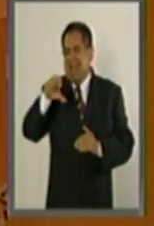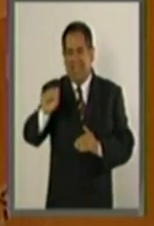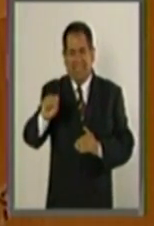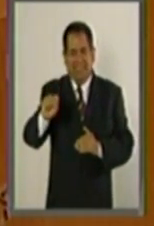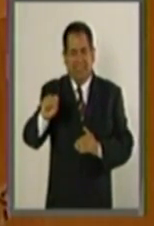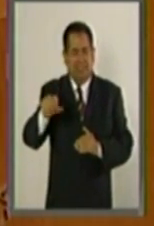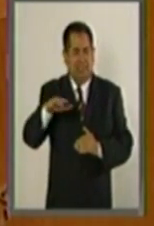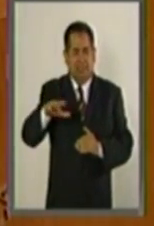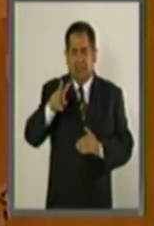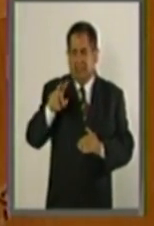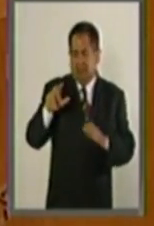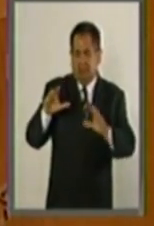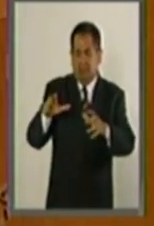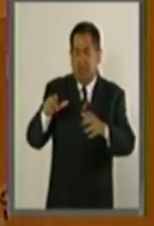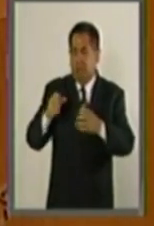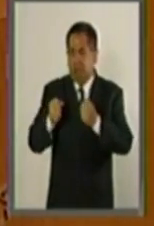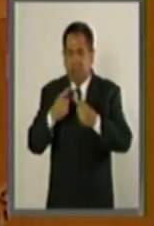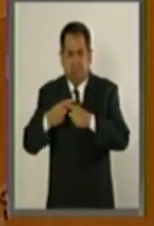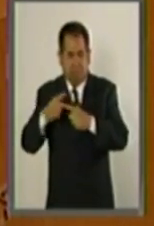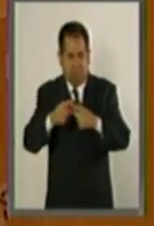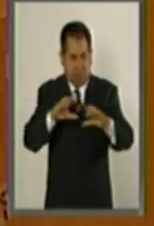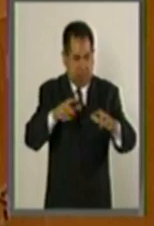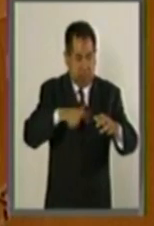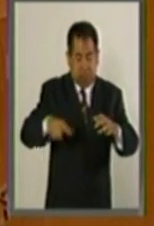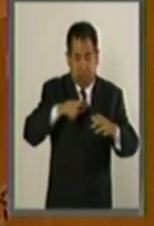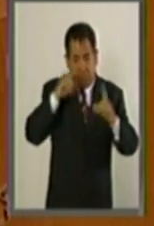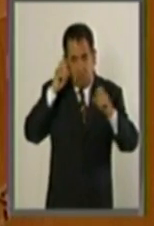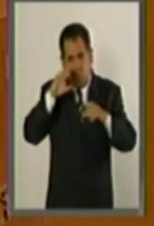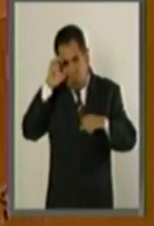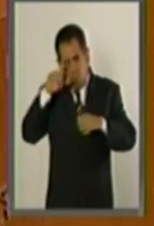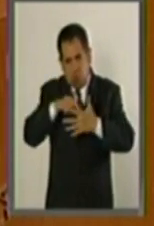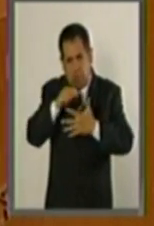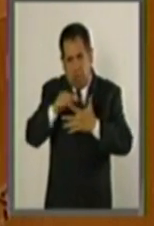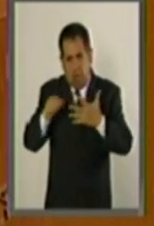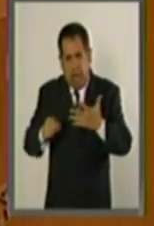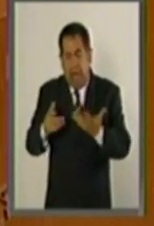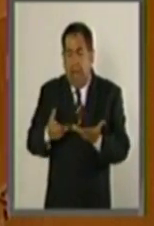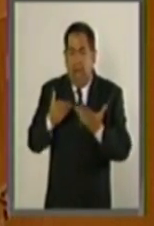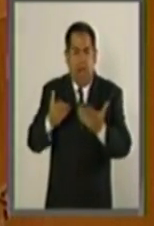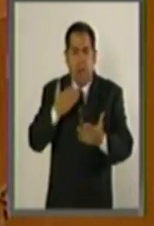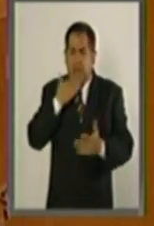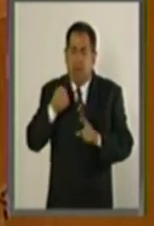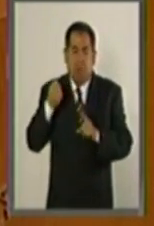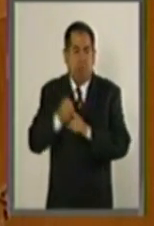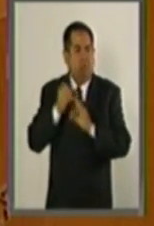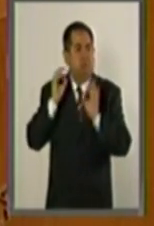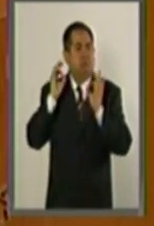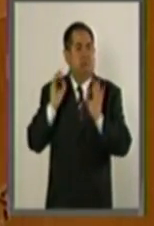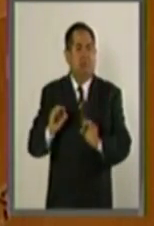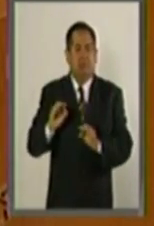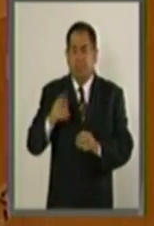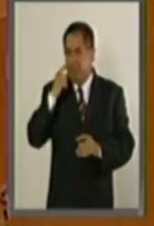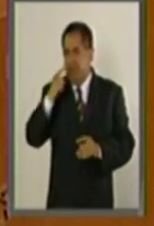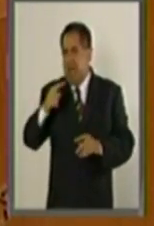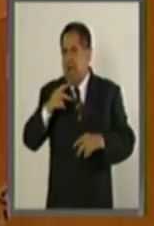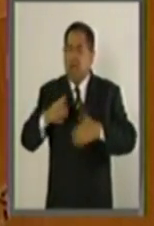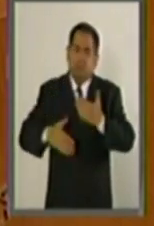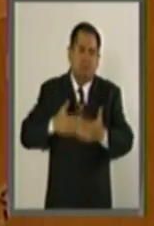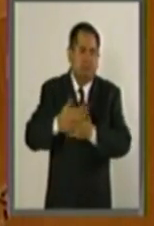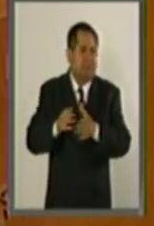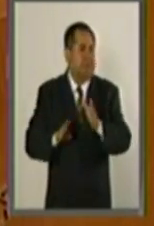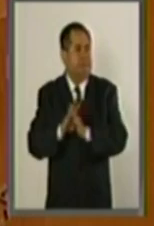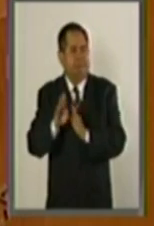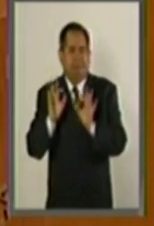y vivientes políticos que por su complejidad histórica y cultural han tenido un gran impacto para ser el epicentro de muchos de los